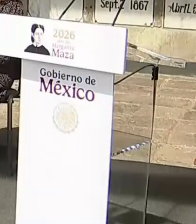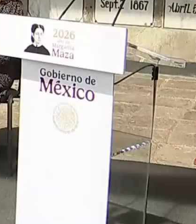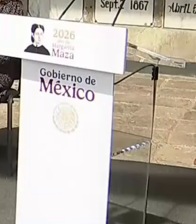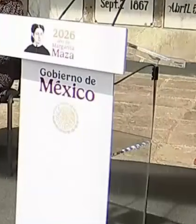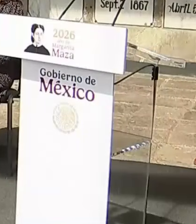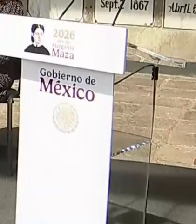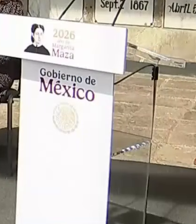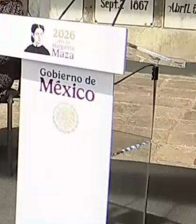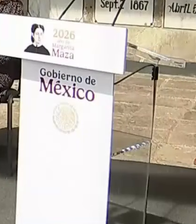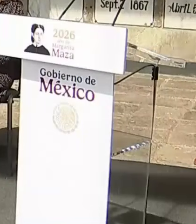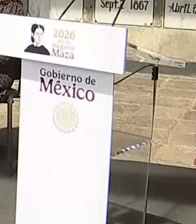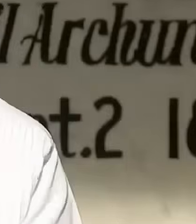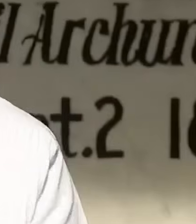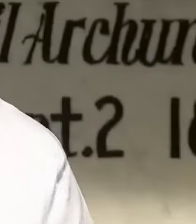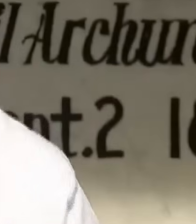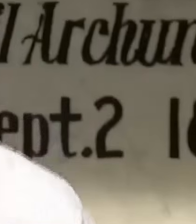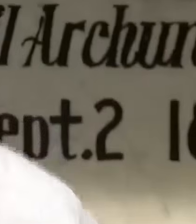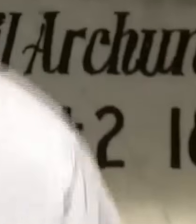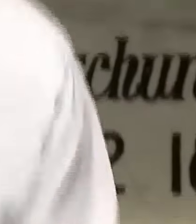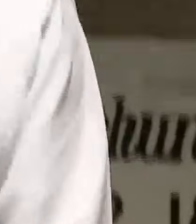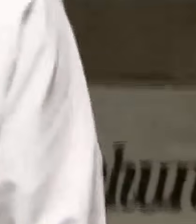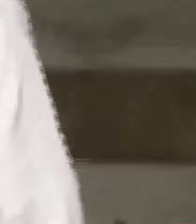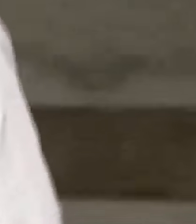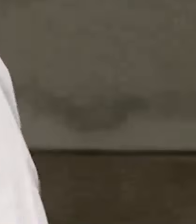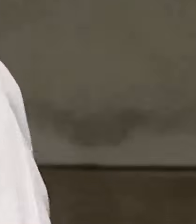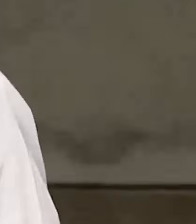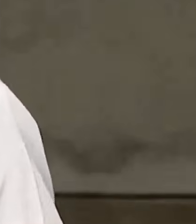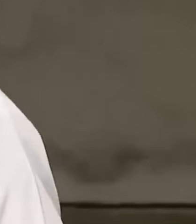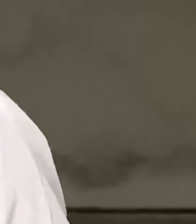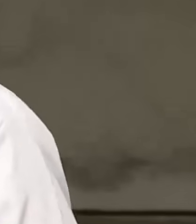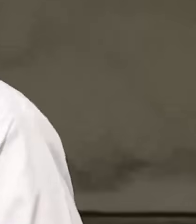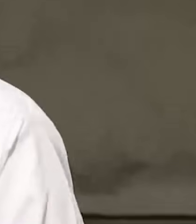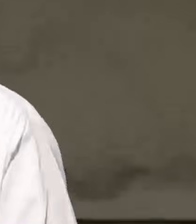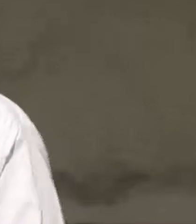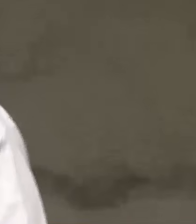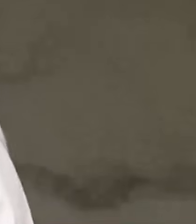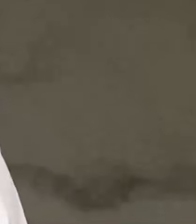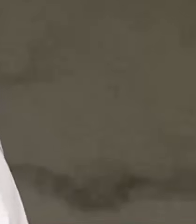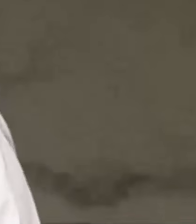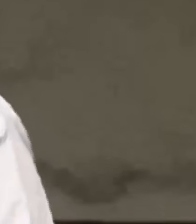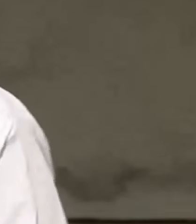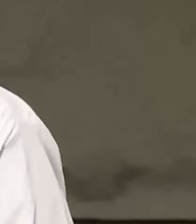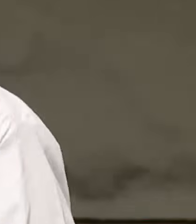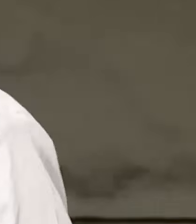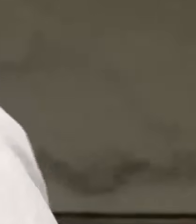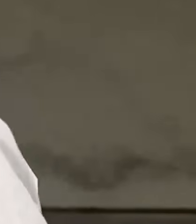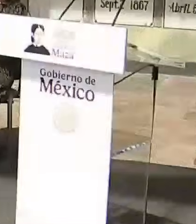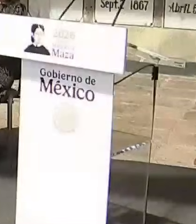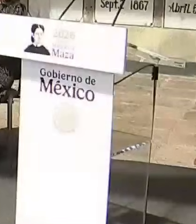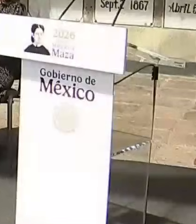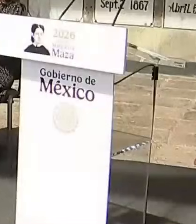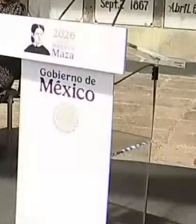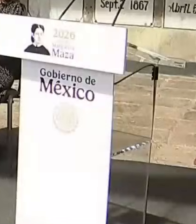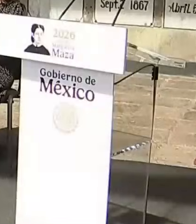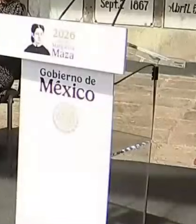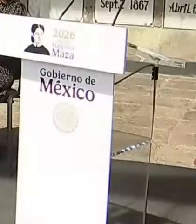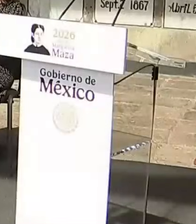Maestro Adelfo Regino Montes, director general del Instituto Nacional de Pueblos Originarios.